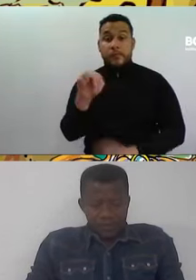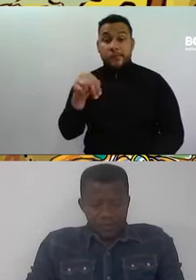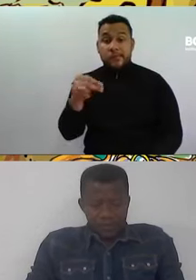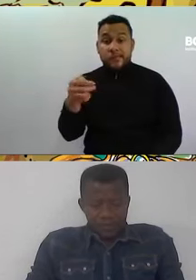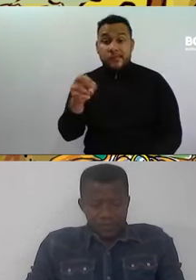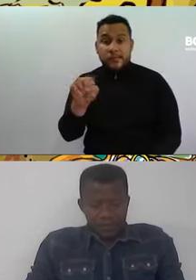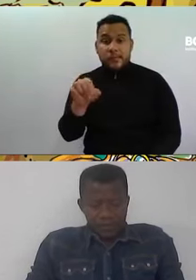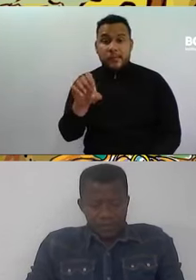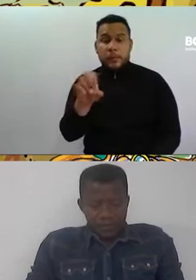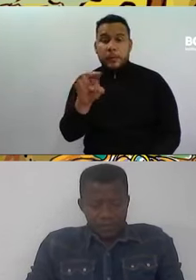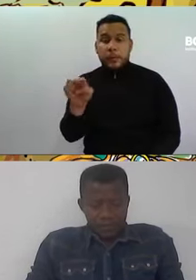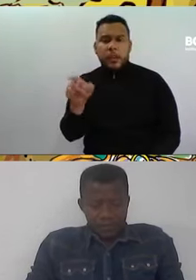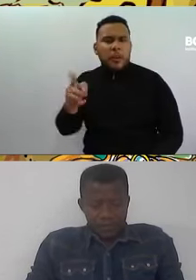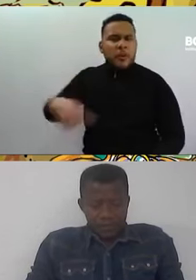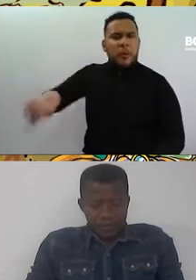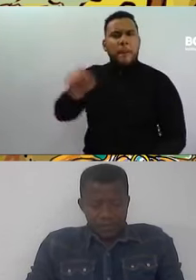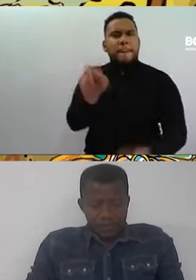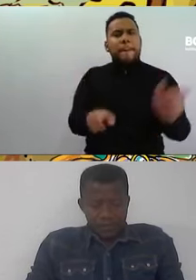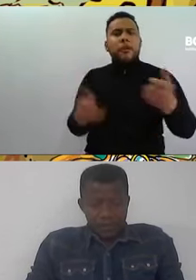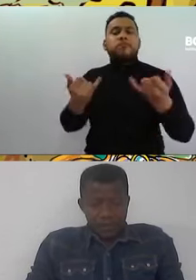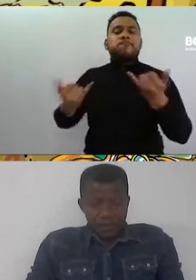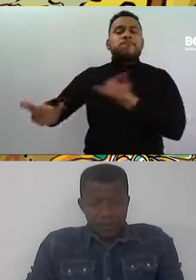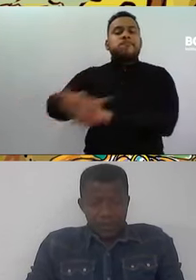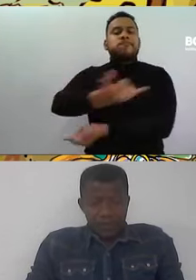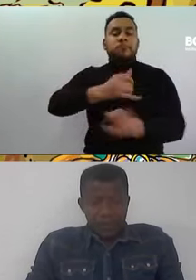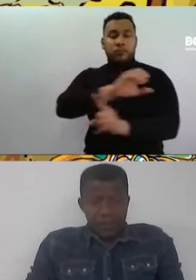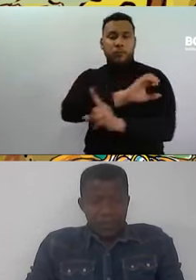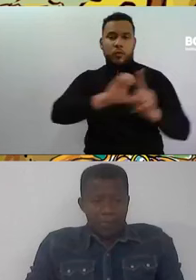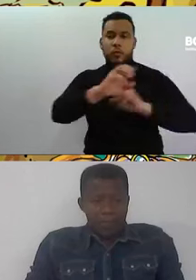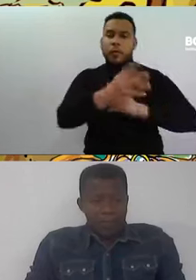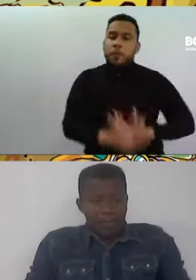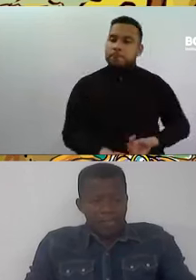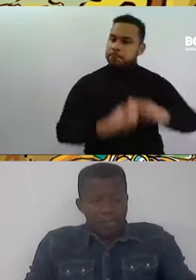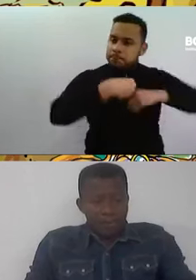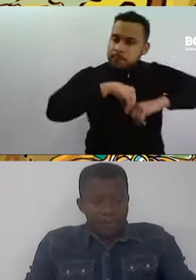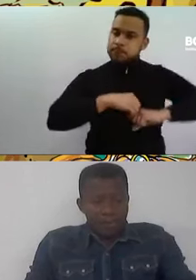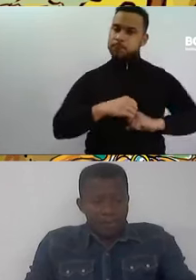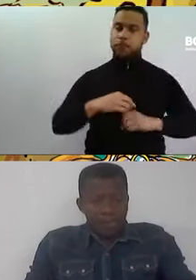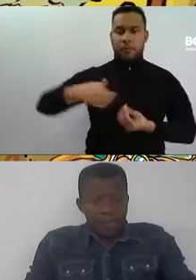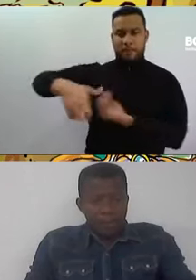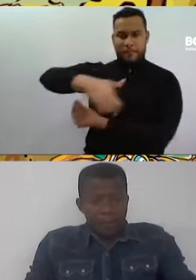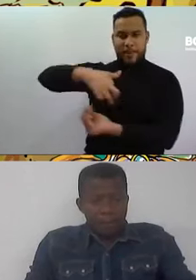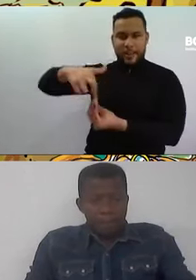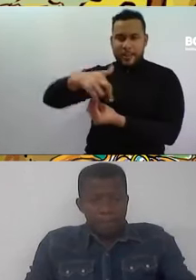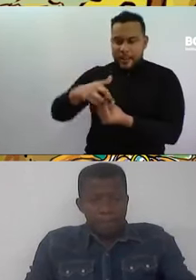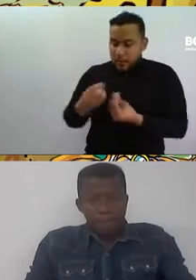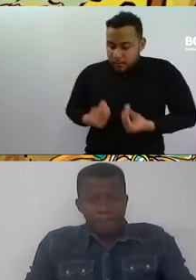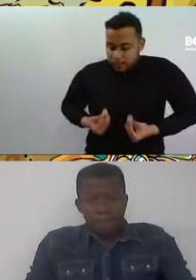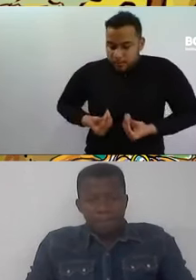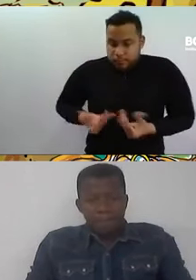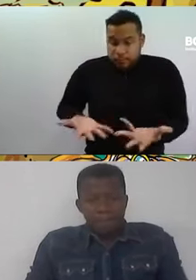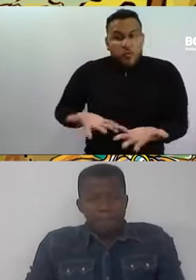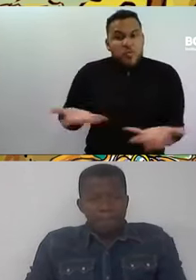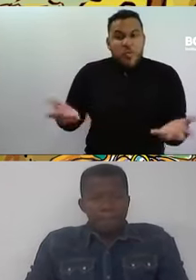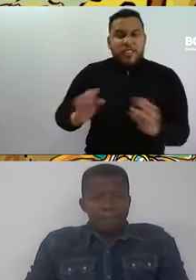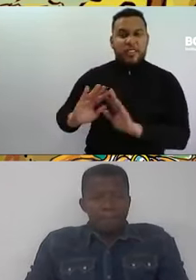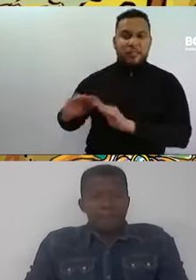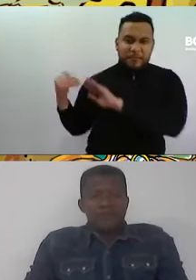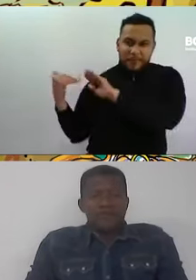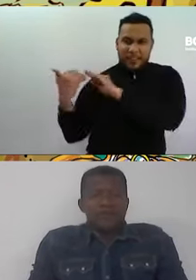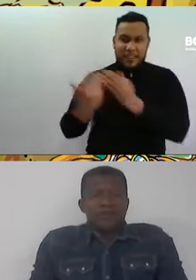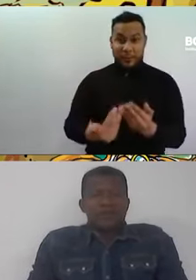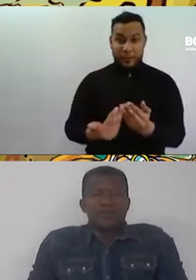todos aquellos que enaltecen la cultura palenquera a través de la literatura. Gracias por